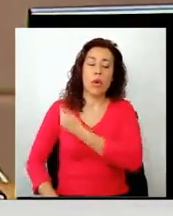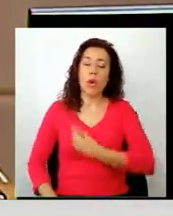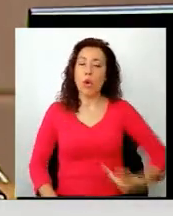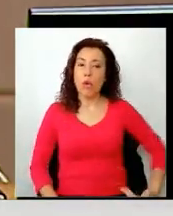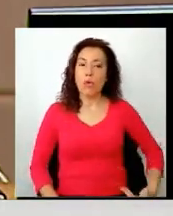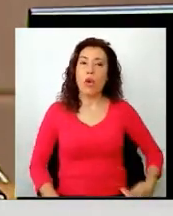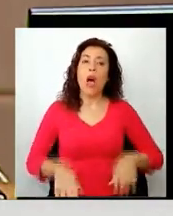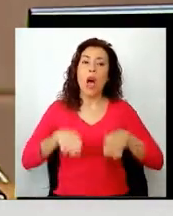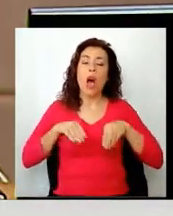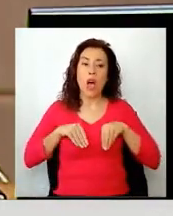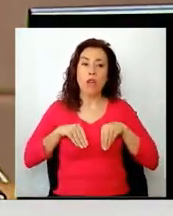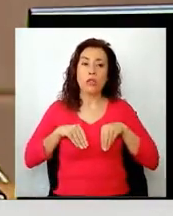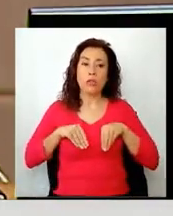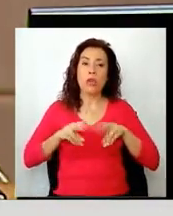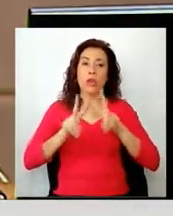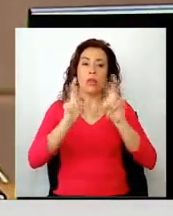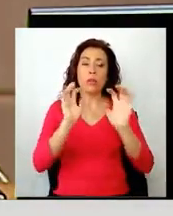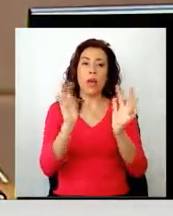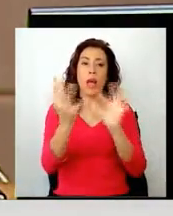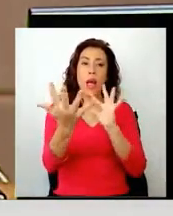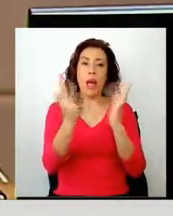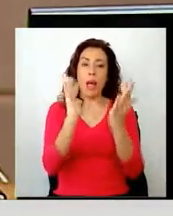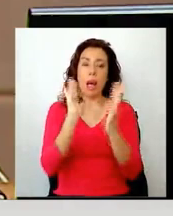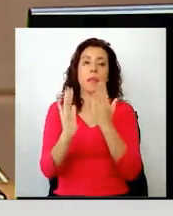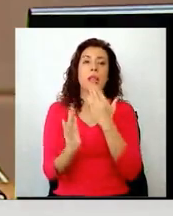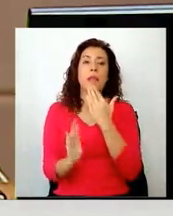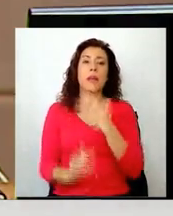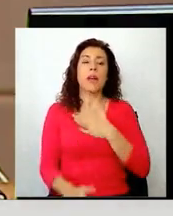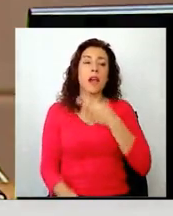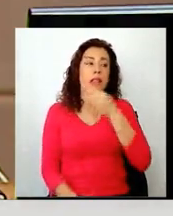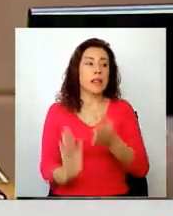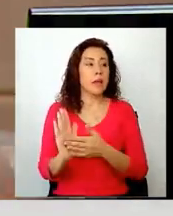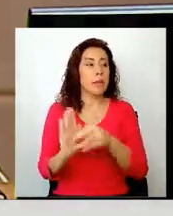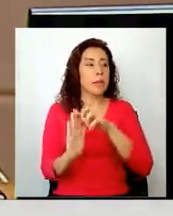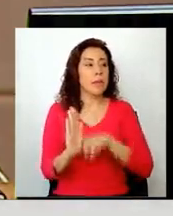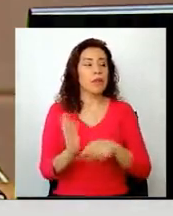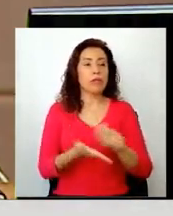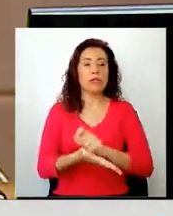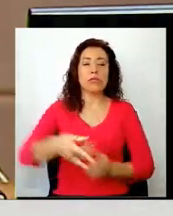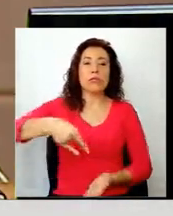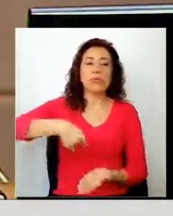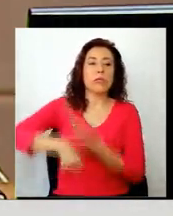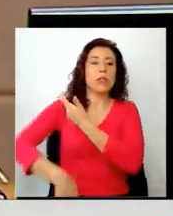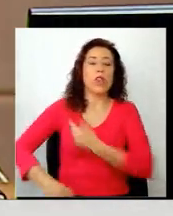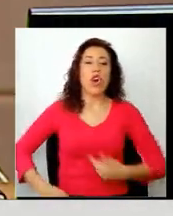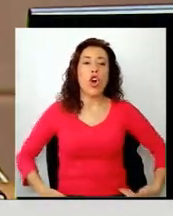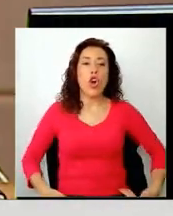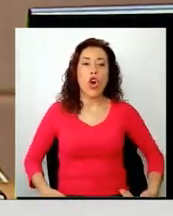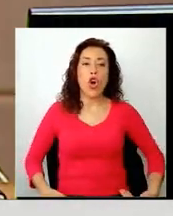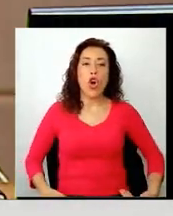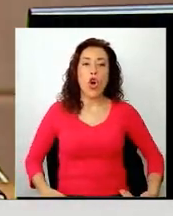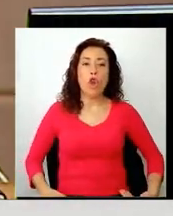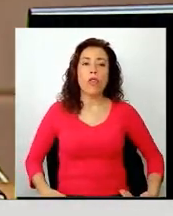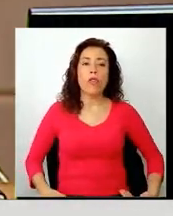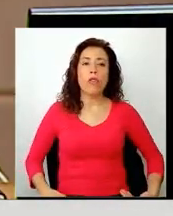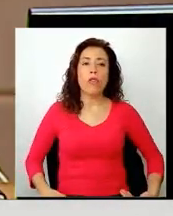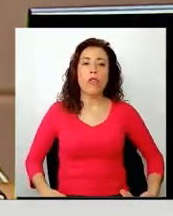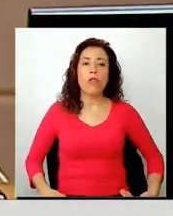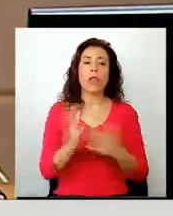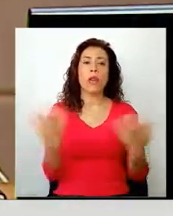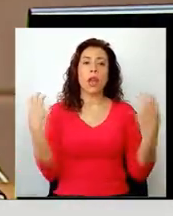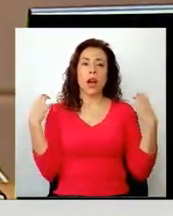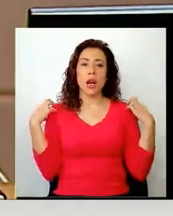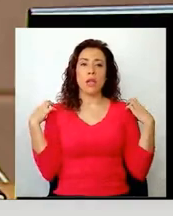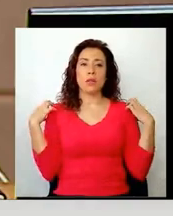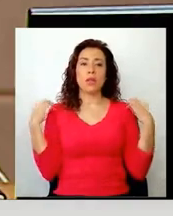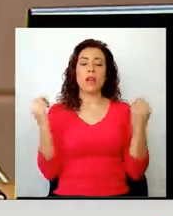en materia ambiental y además destacar esta iniciativa presentada por el ejecutivo que avanza hacia una política responsable en materia de